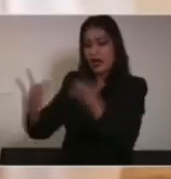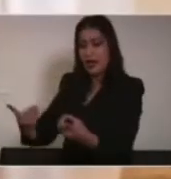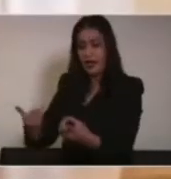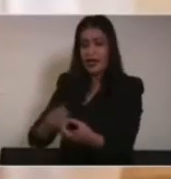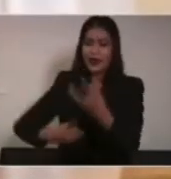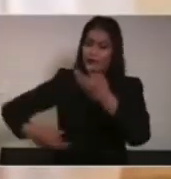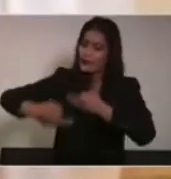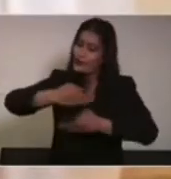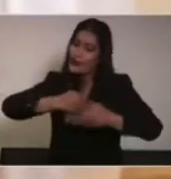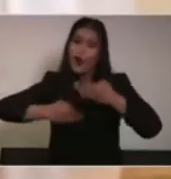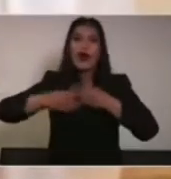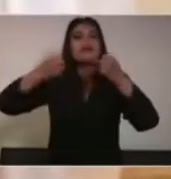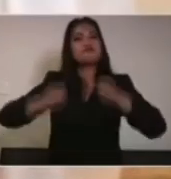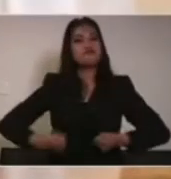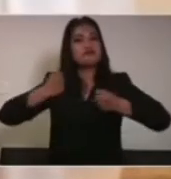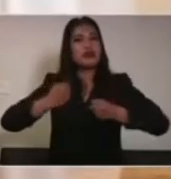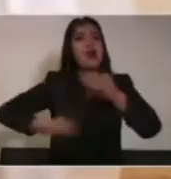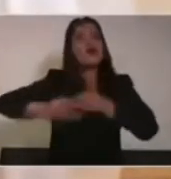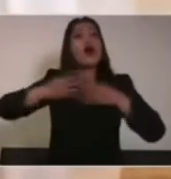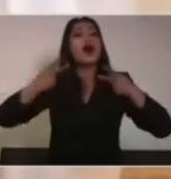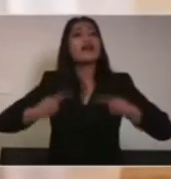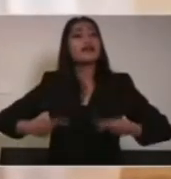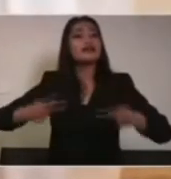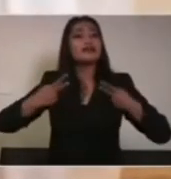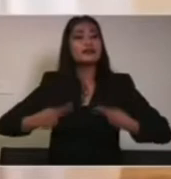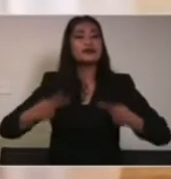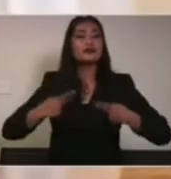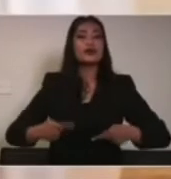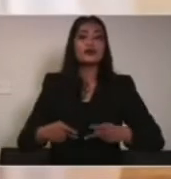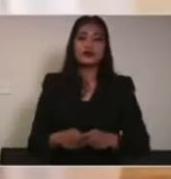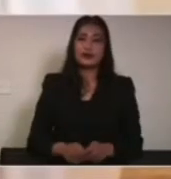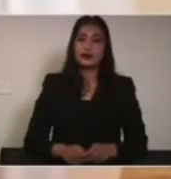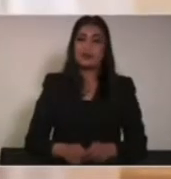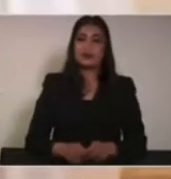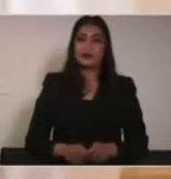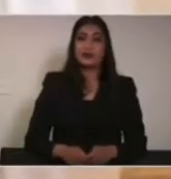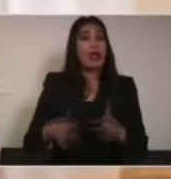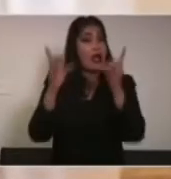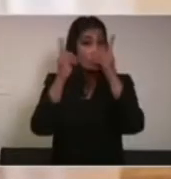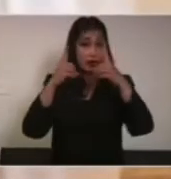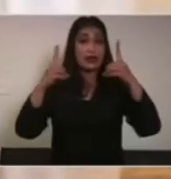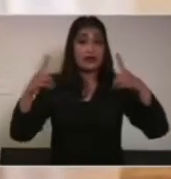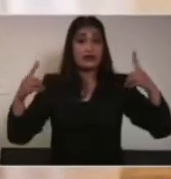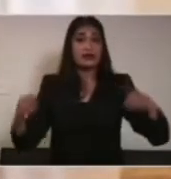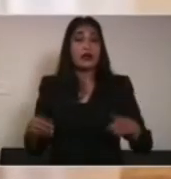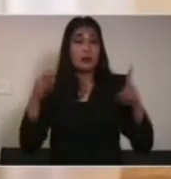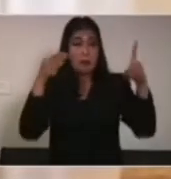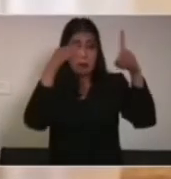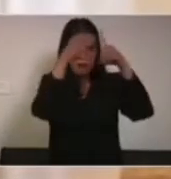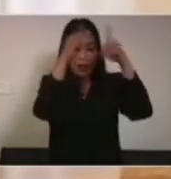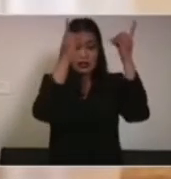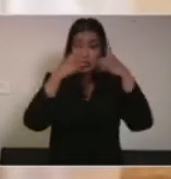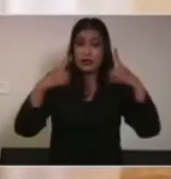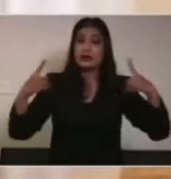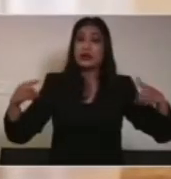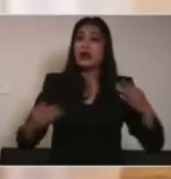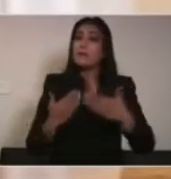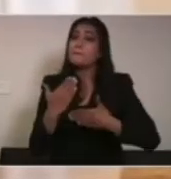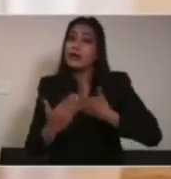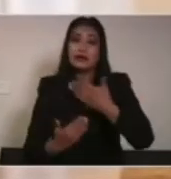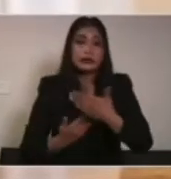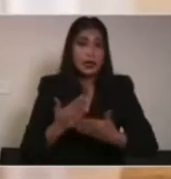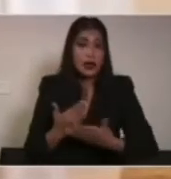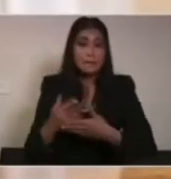todo el personal que desarrolla funciones como parte de los